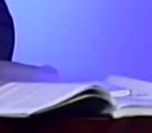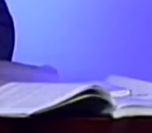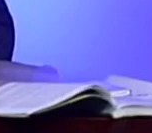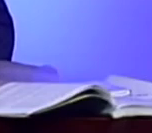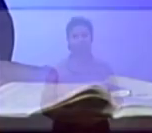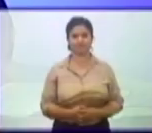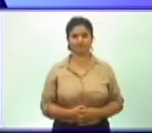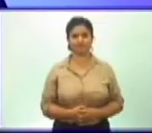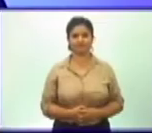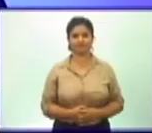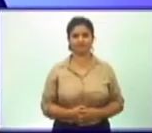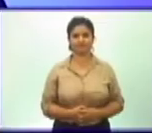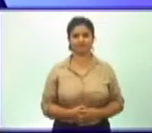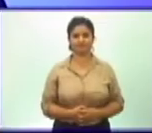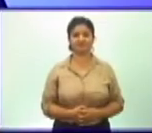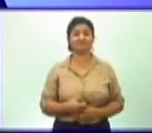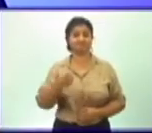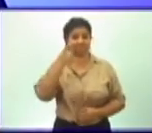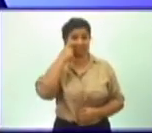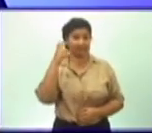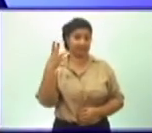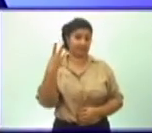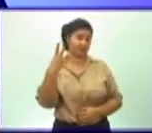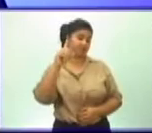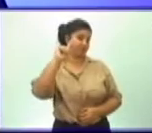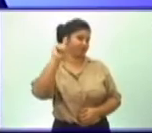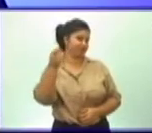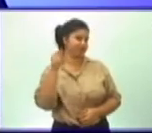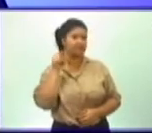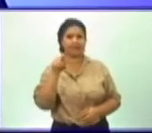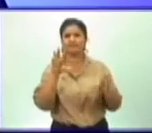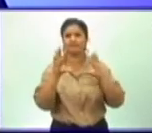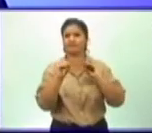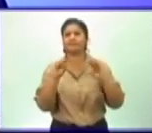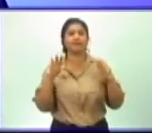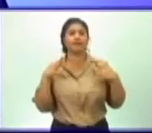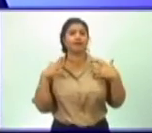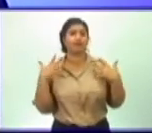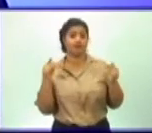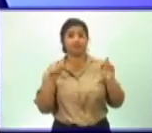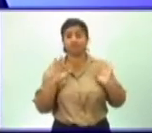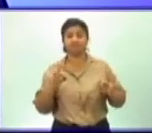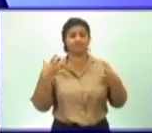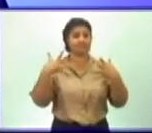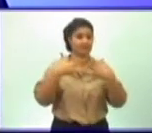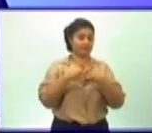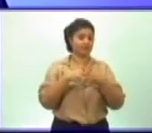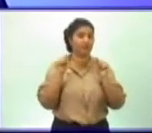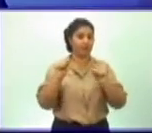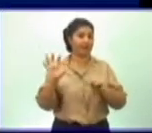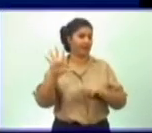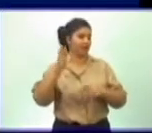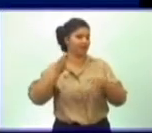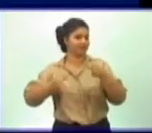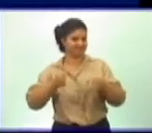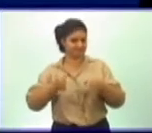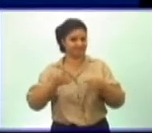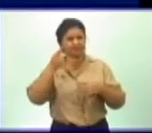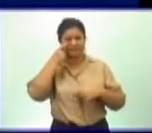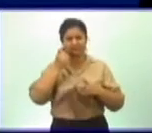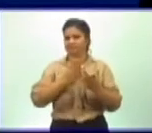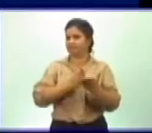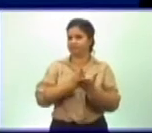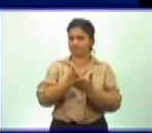Veamos entonces el tercer inciso, también relacionado con este acto que vamos a ver a continuación.